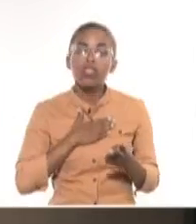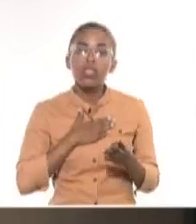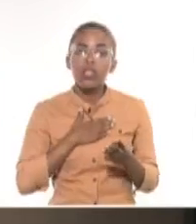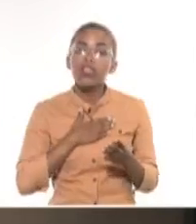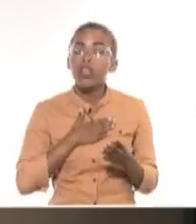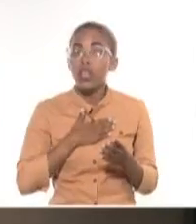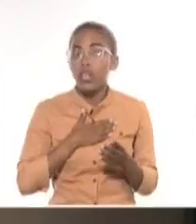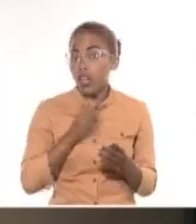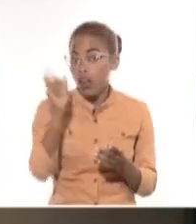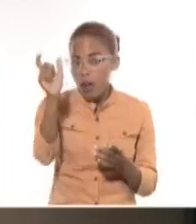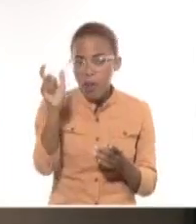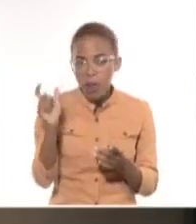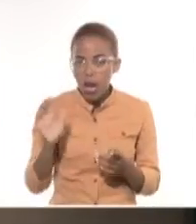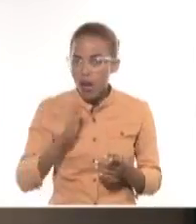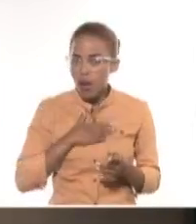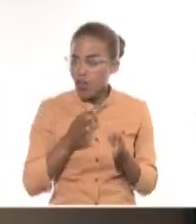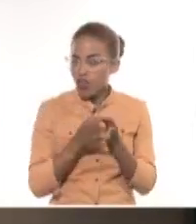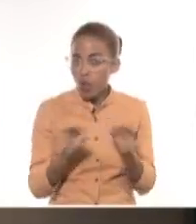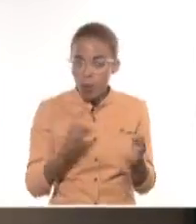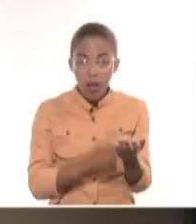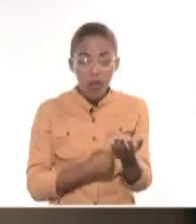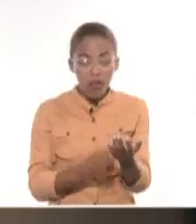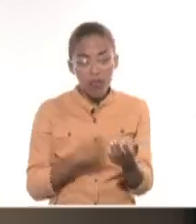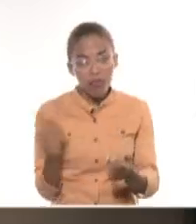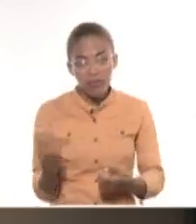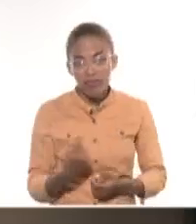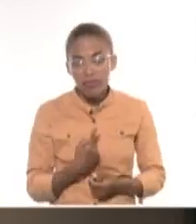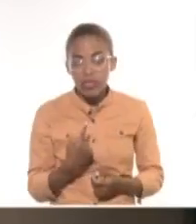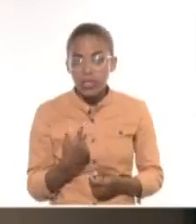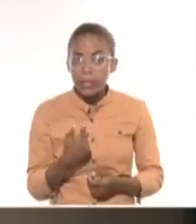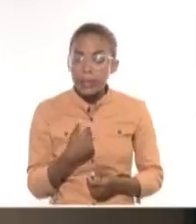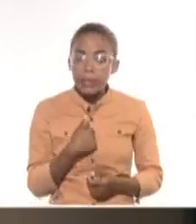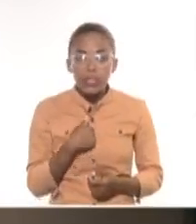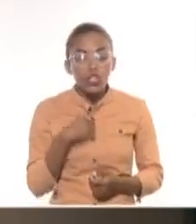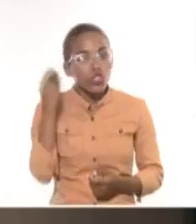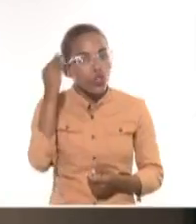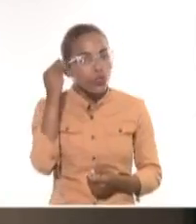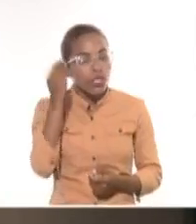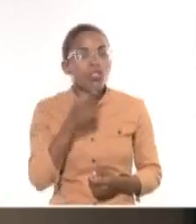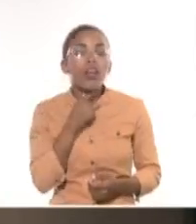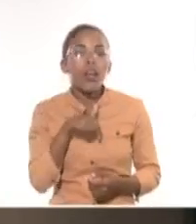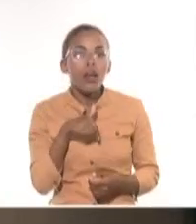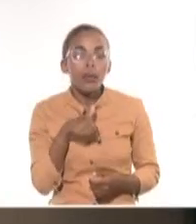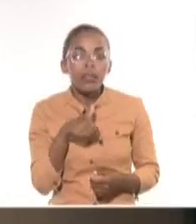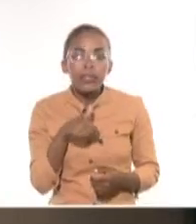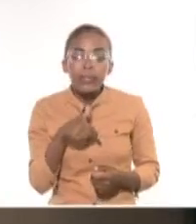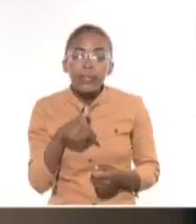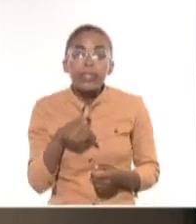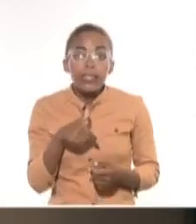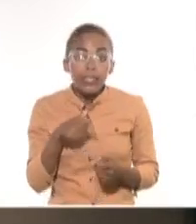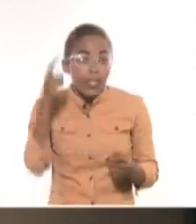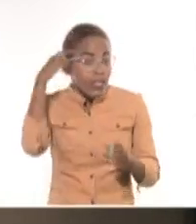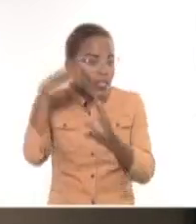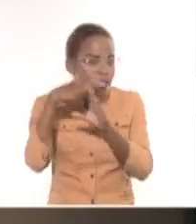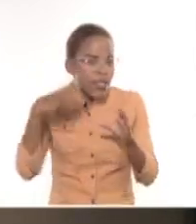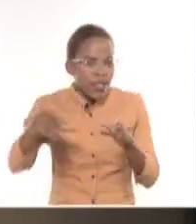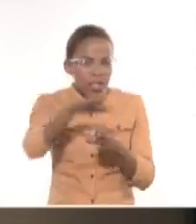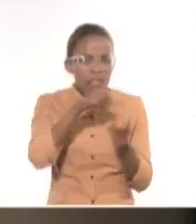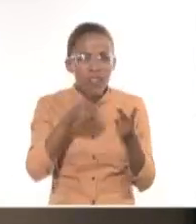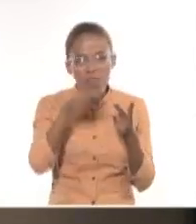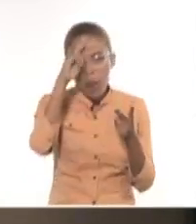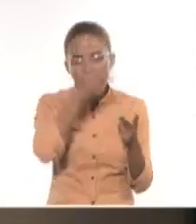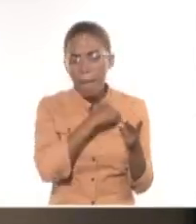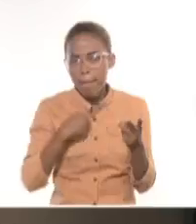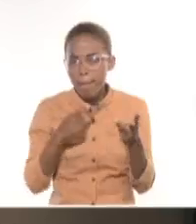diario y yo creo también que nunca vamos a tener suficiente para agradecer a los científicos, al personal de la salud y de servicios que